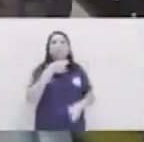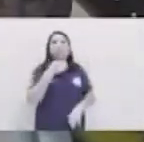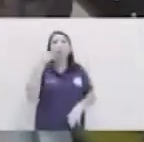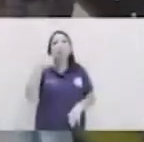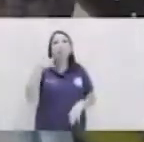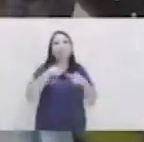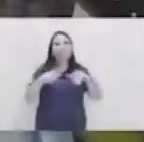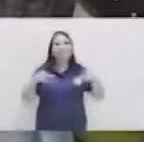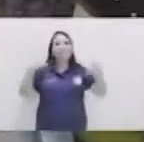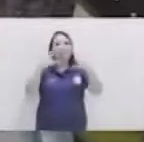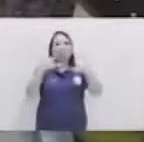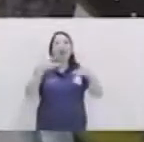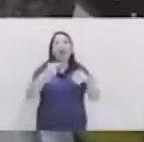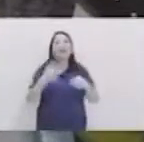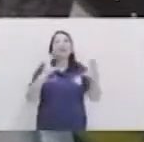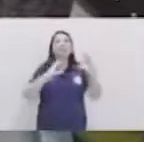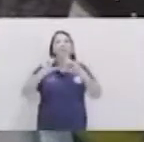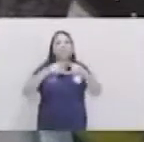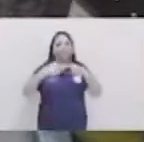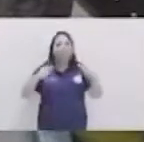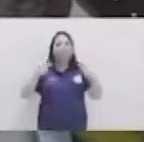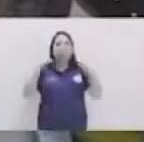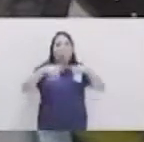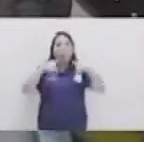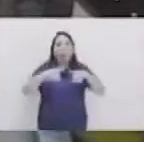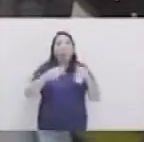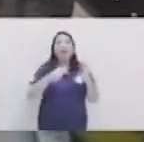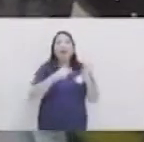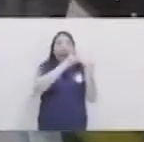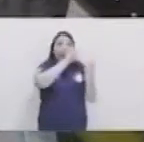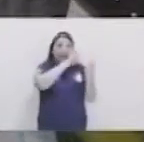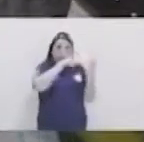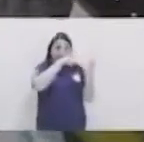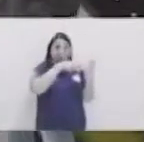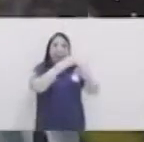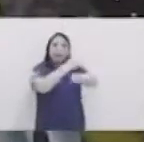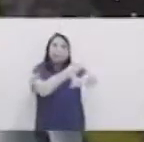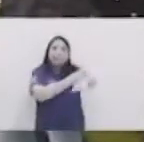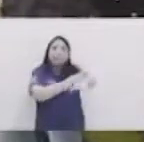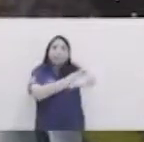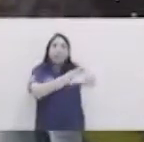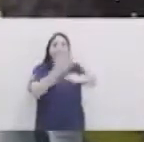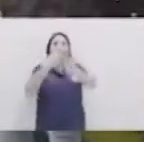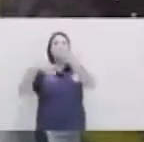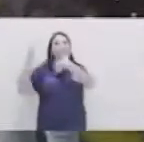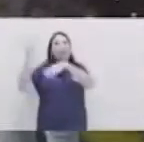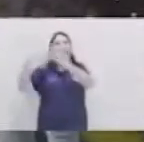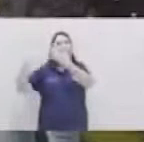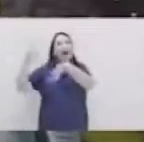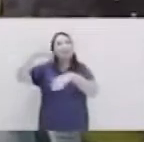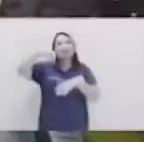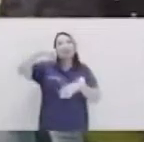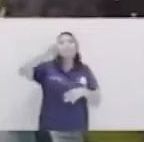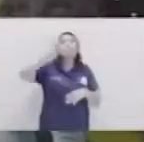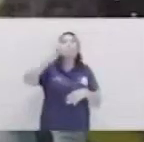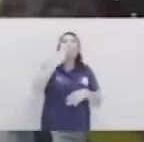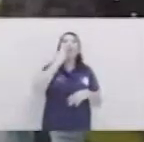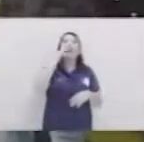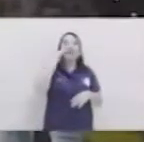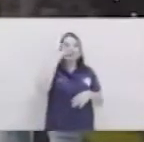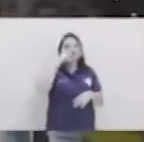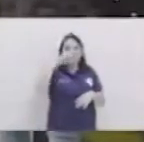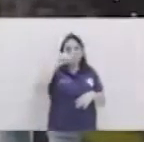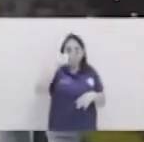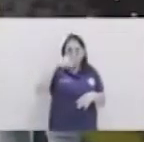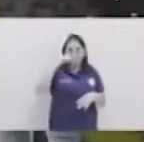Hoy abordaremos literatura prehispánica. Ya vimos qué es la literatura, ahora empezaremos a enfocarnos a literaturas en